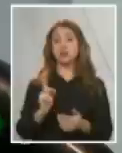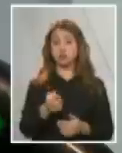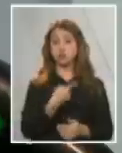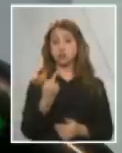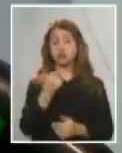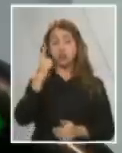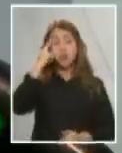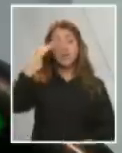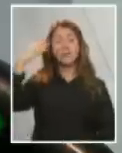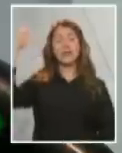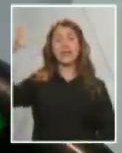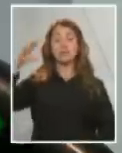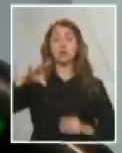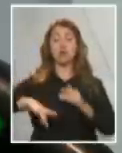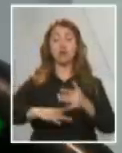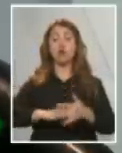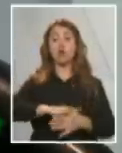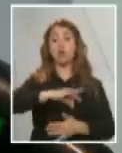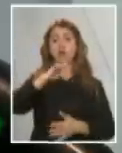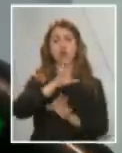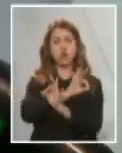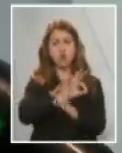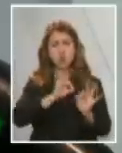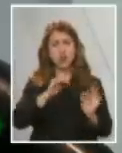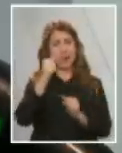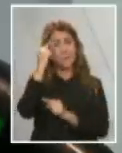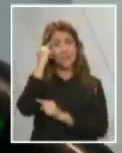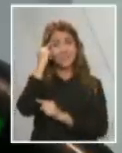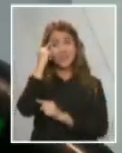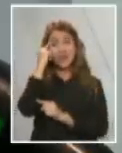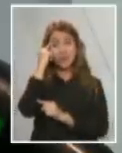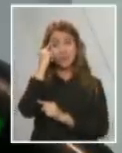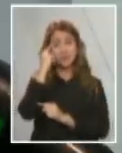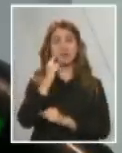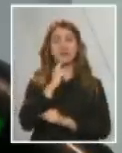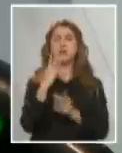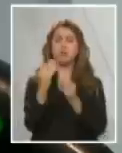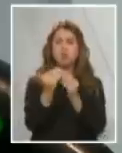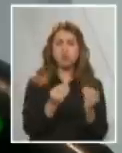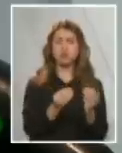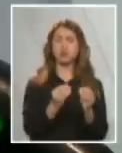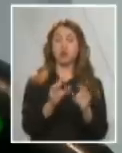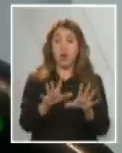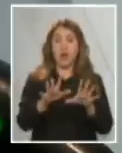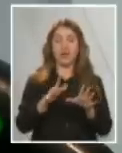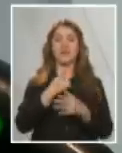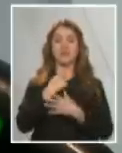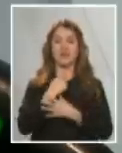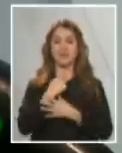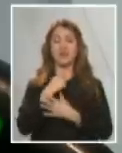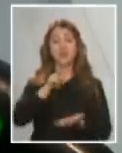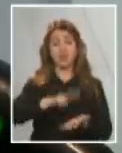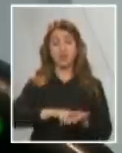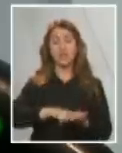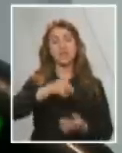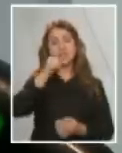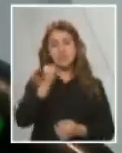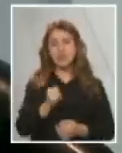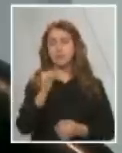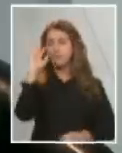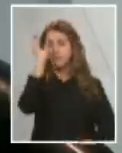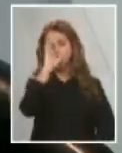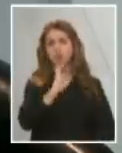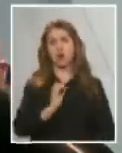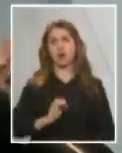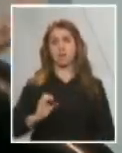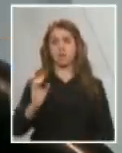nos imaginamos el concurso, nunca nos imaginamos que iban a tener tanto, que iba a despertar tanto interés. La verdad es que siempre estamos